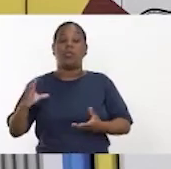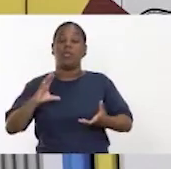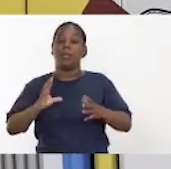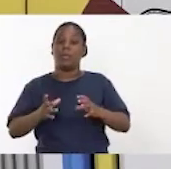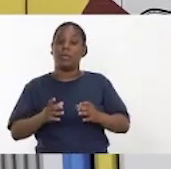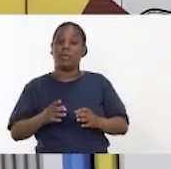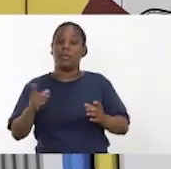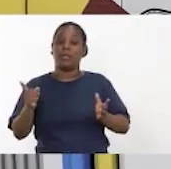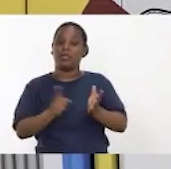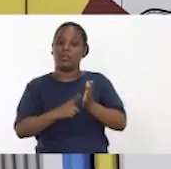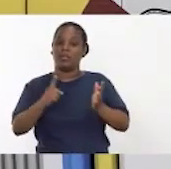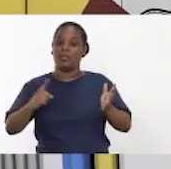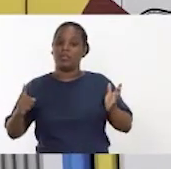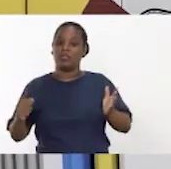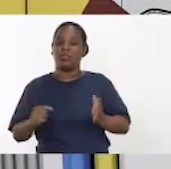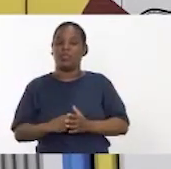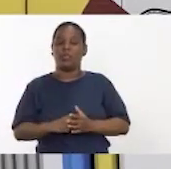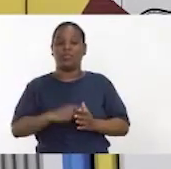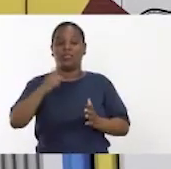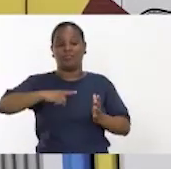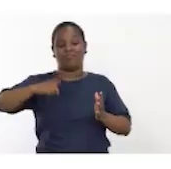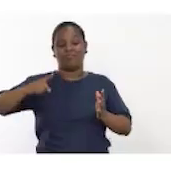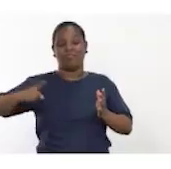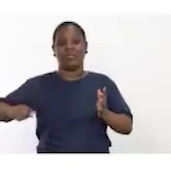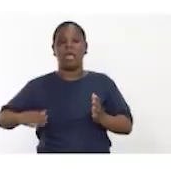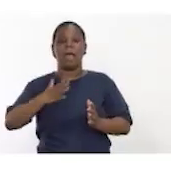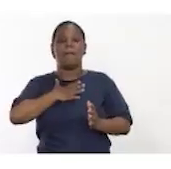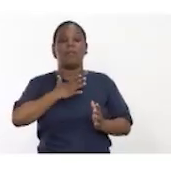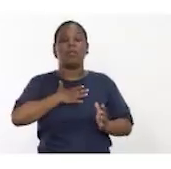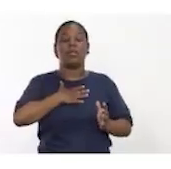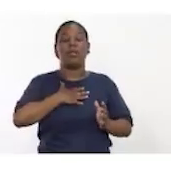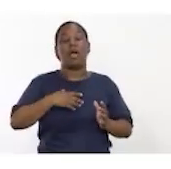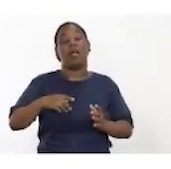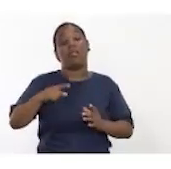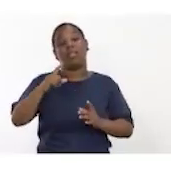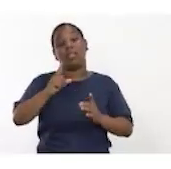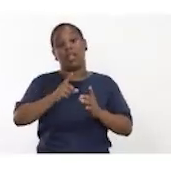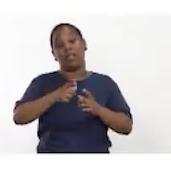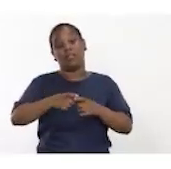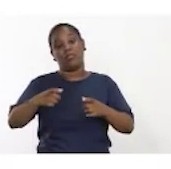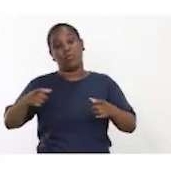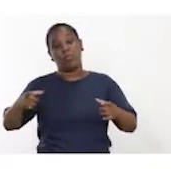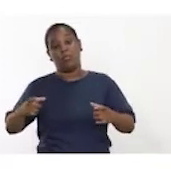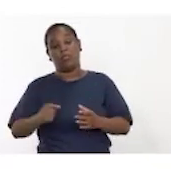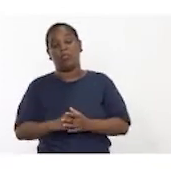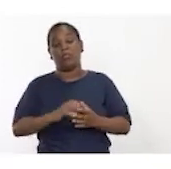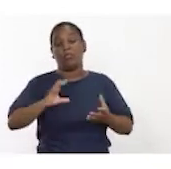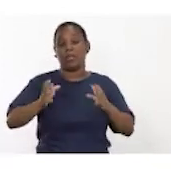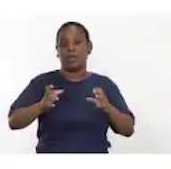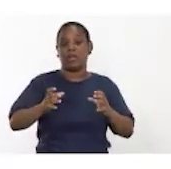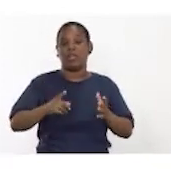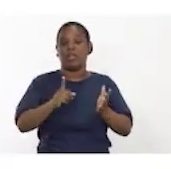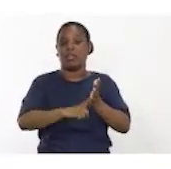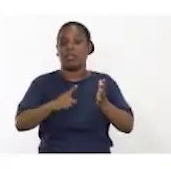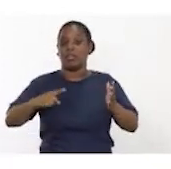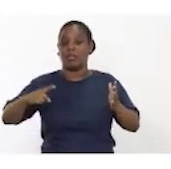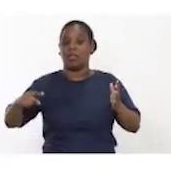Ondas mecánicas y electromagnéticas. Propiedades de las ondas mecánicas y